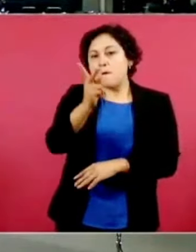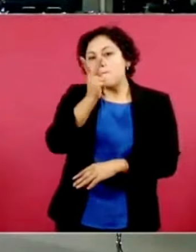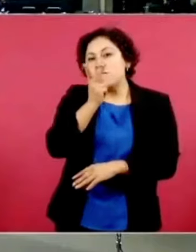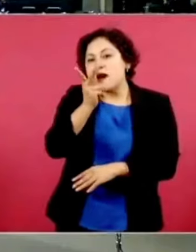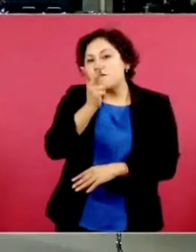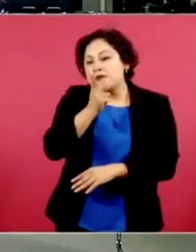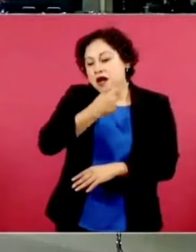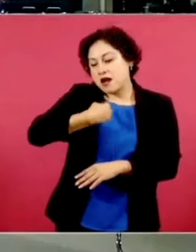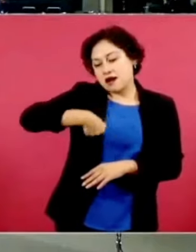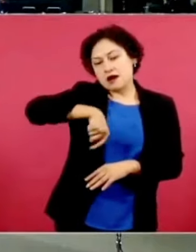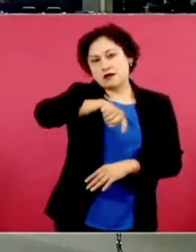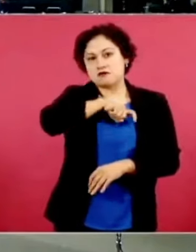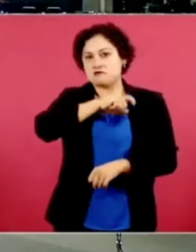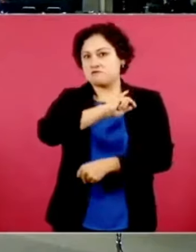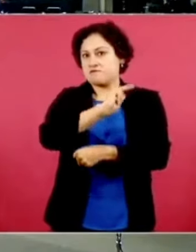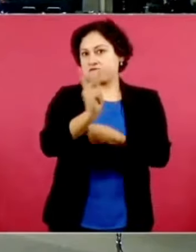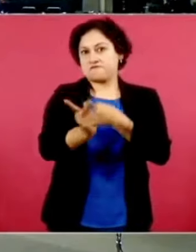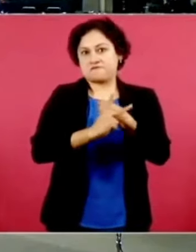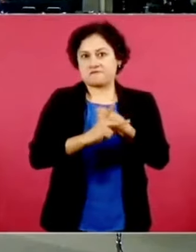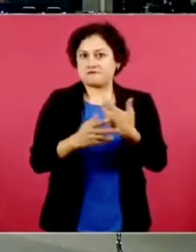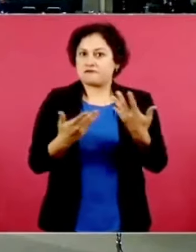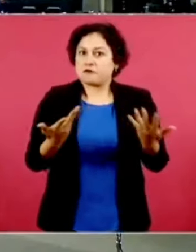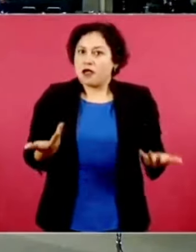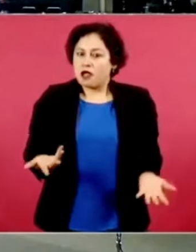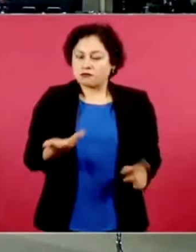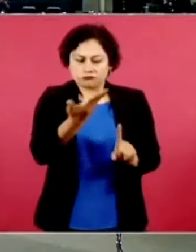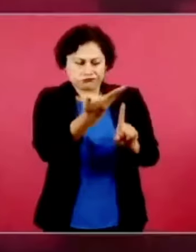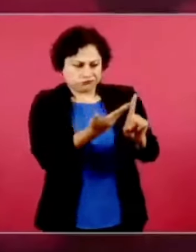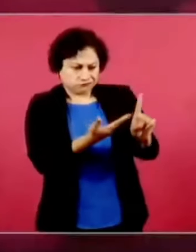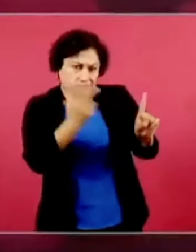¿Quién era Hidalgo? ¿Qué hizo Hidalgo?